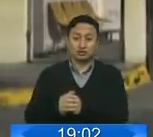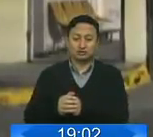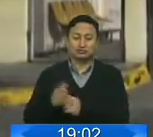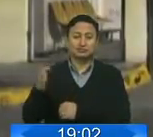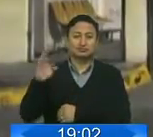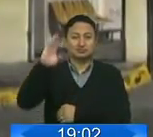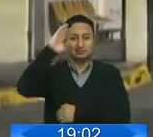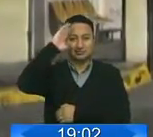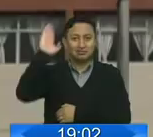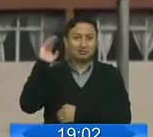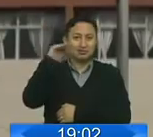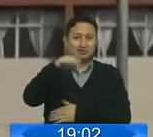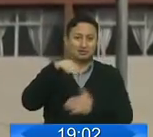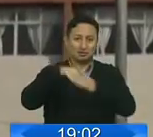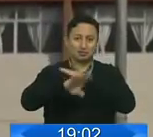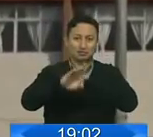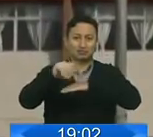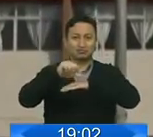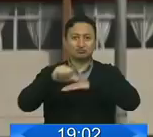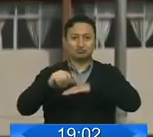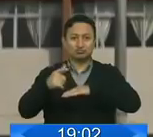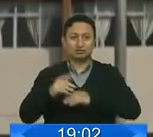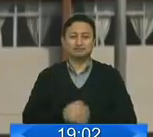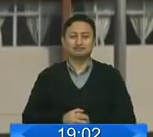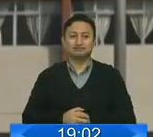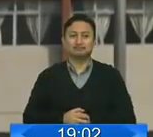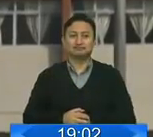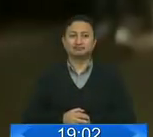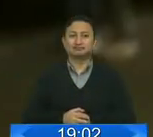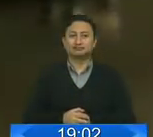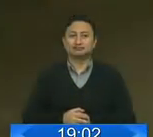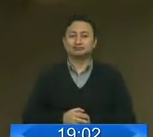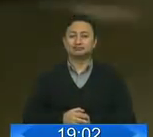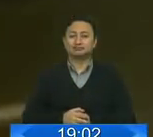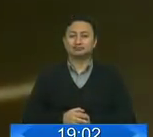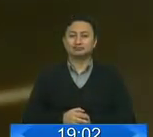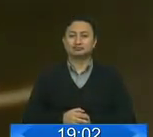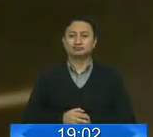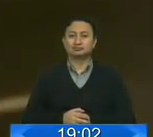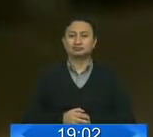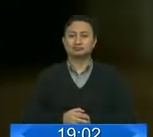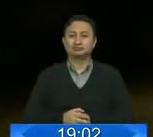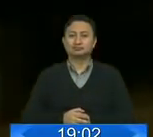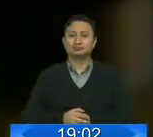hasta la morgue del Hospital San Vicente de Paúl de la ciudad de Ibarra. Informó Javier Rosero.